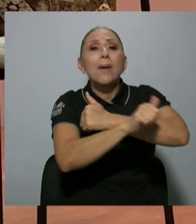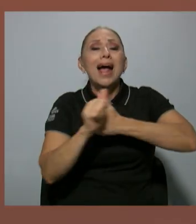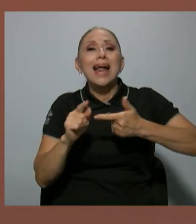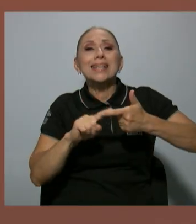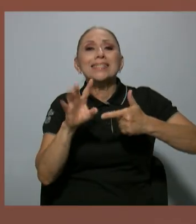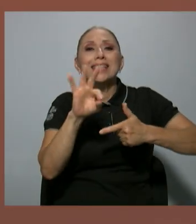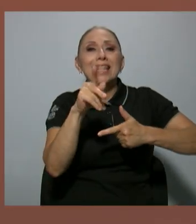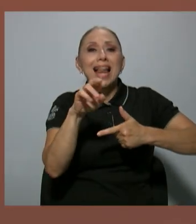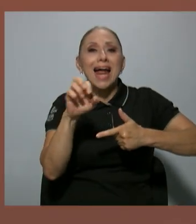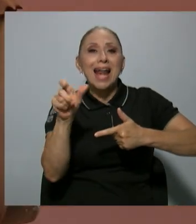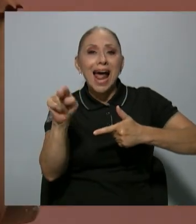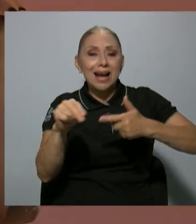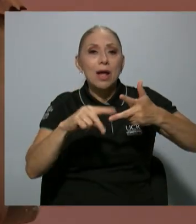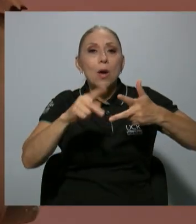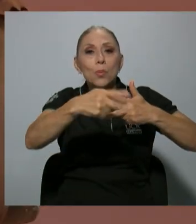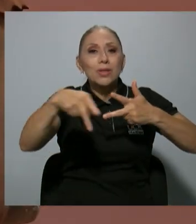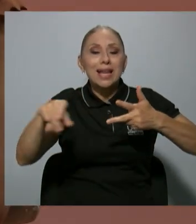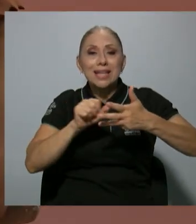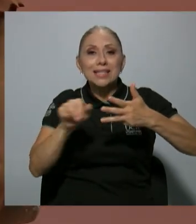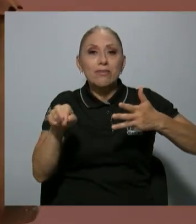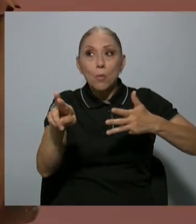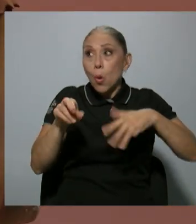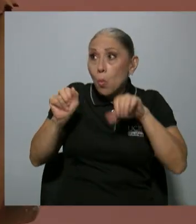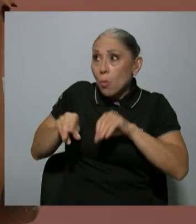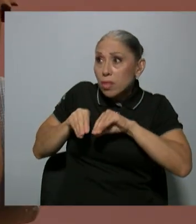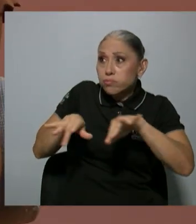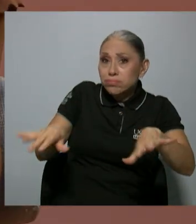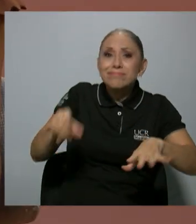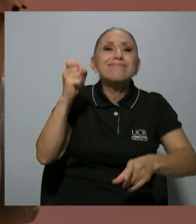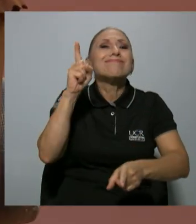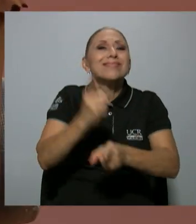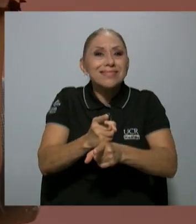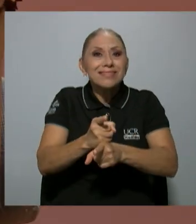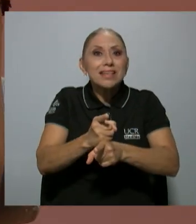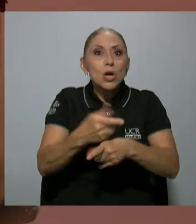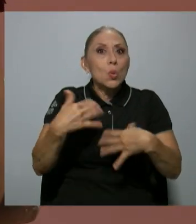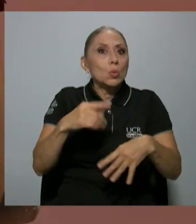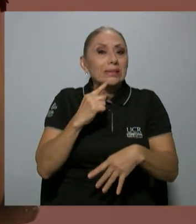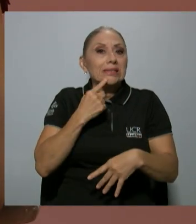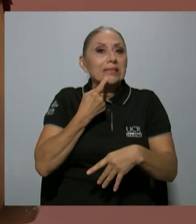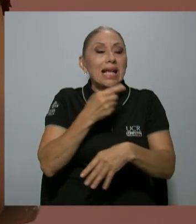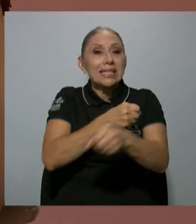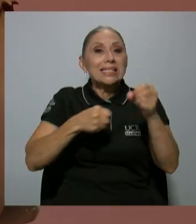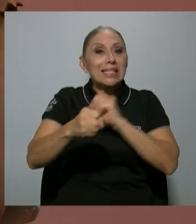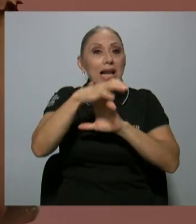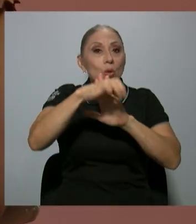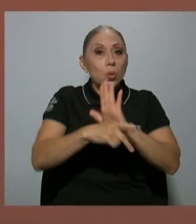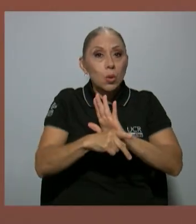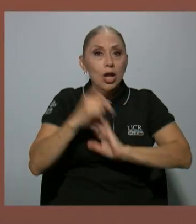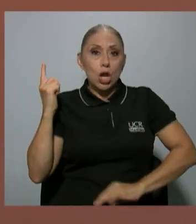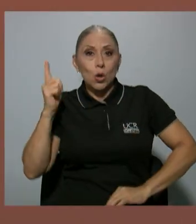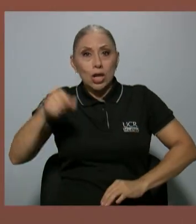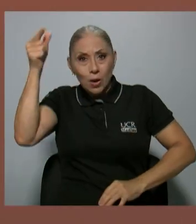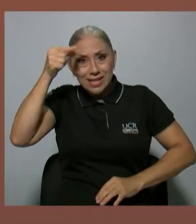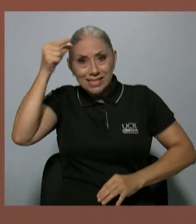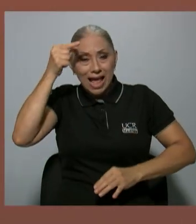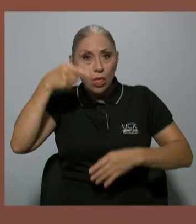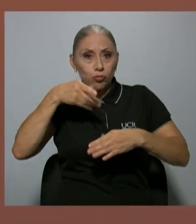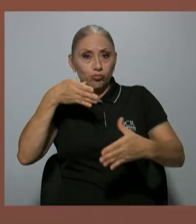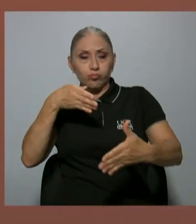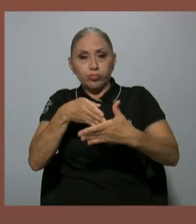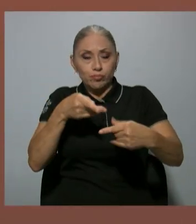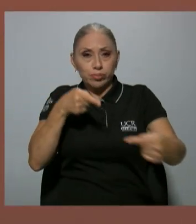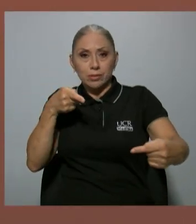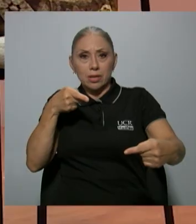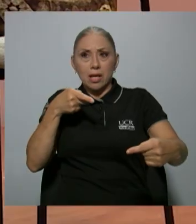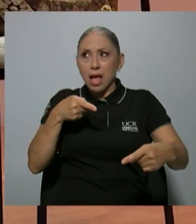San Ramón. O sea que eso se puede expandir. Exacto, y la situación es tan seria que la Sala Constitucional le ordenó al Estado hacer algo en contra de la minería. ¿Y con todo eso quieren volver a